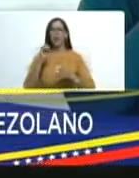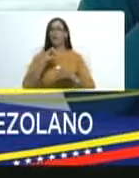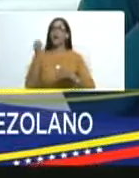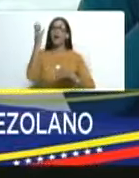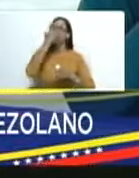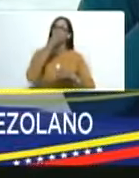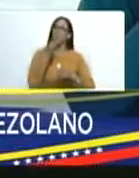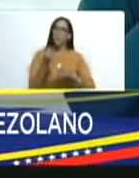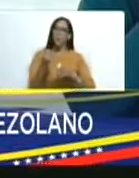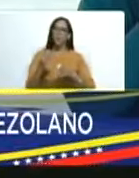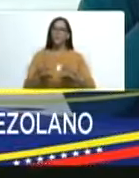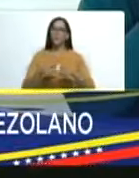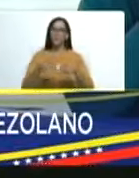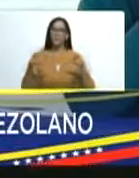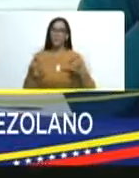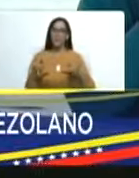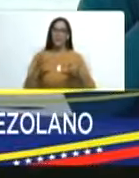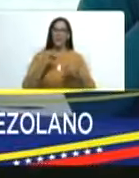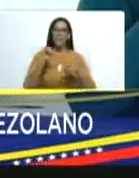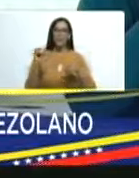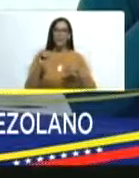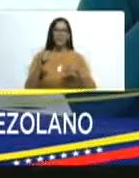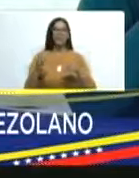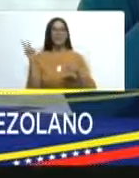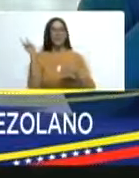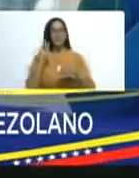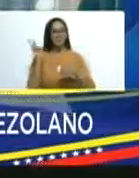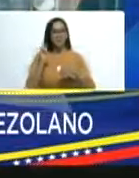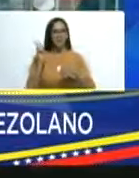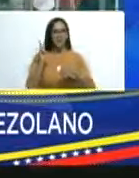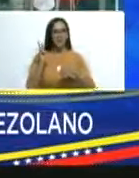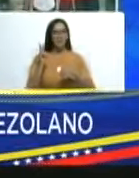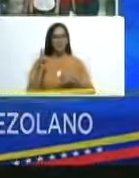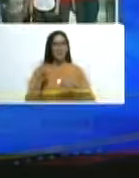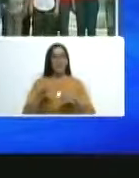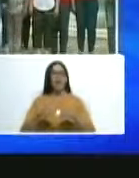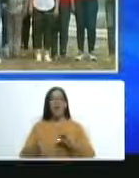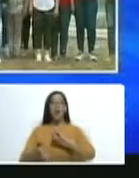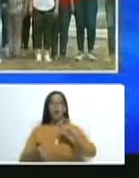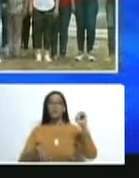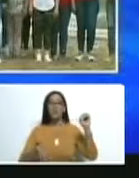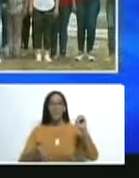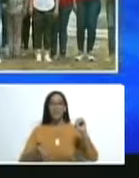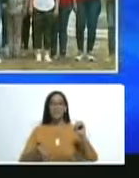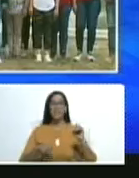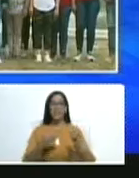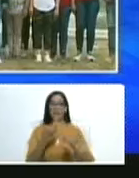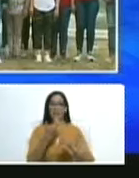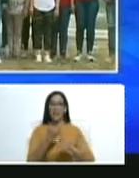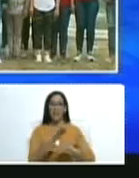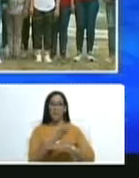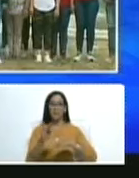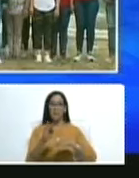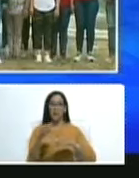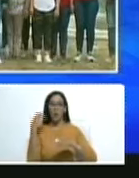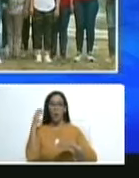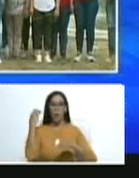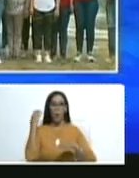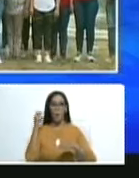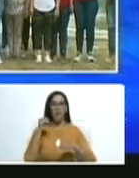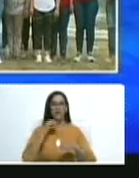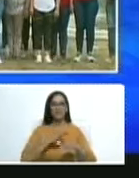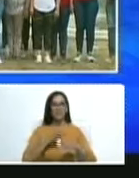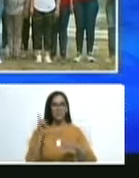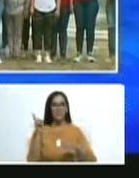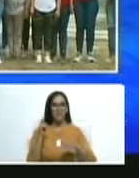hermoso extremo oriental de Venezuela, al occidente, en la frontera con Colombia. Allá está